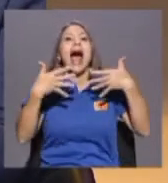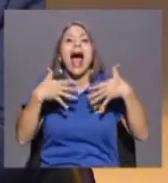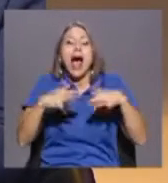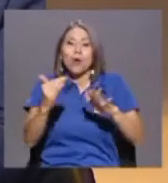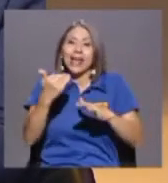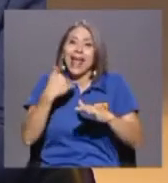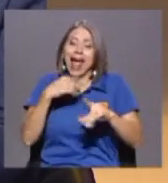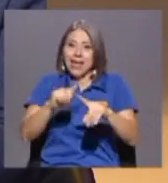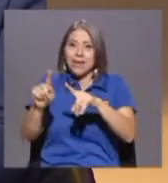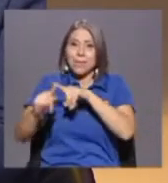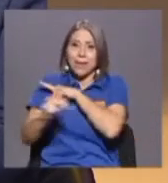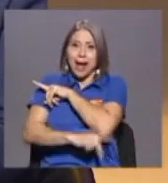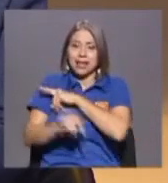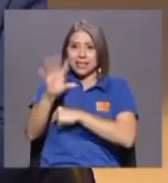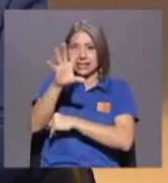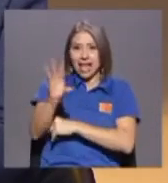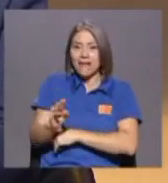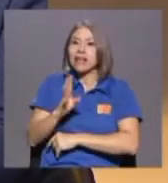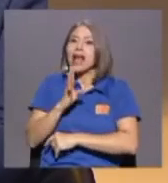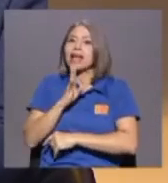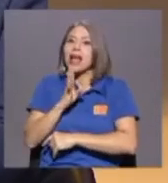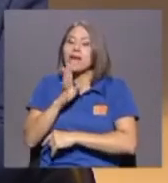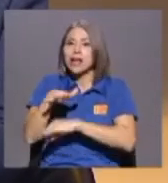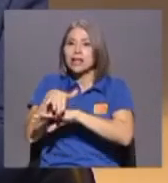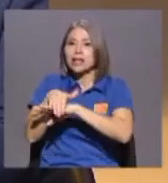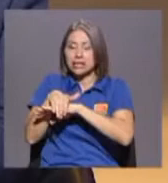igualmente importante, pero